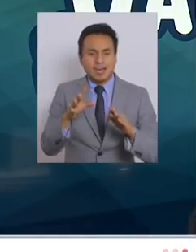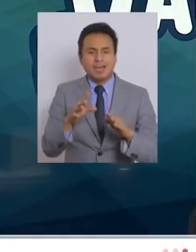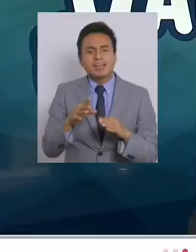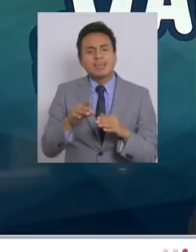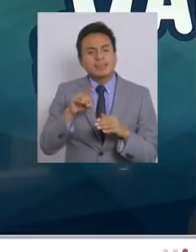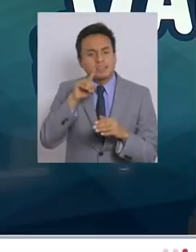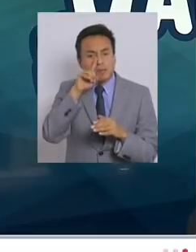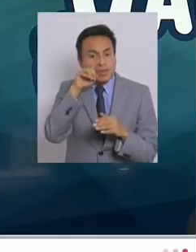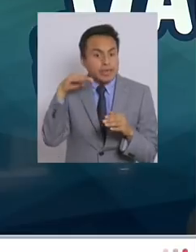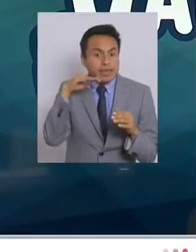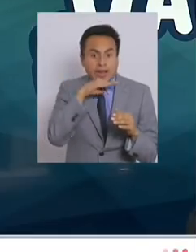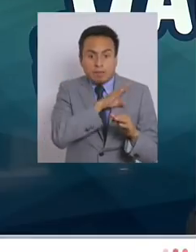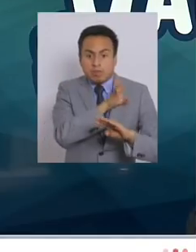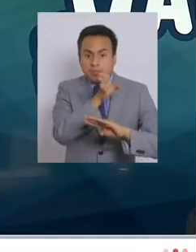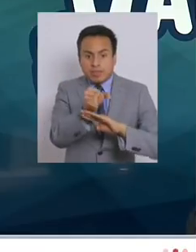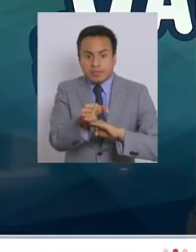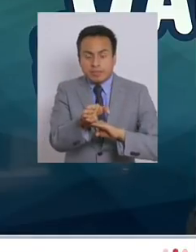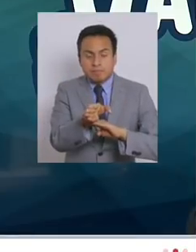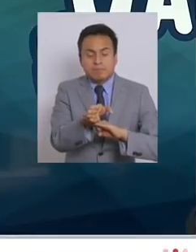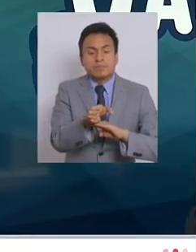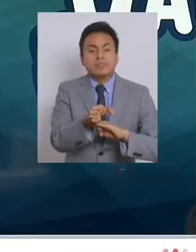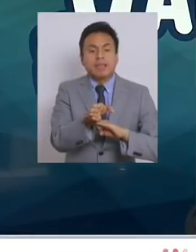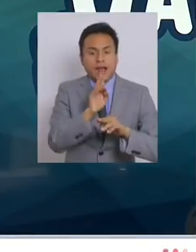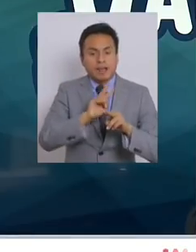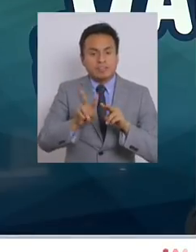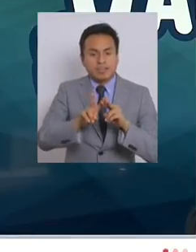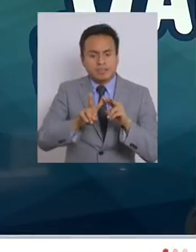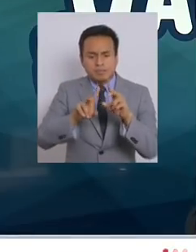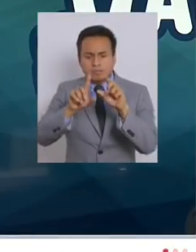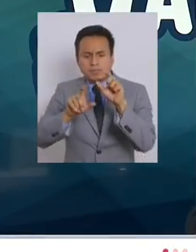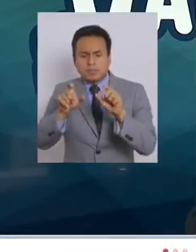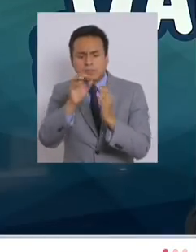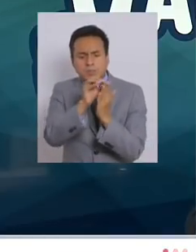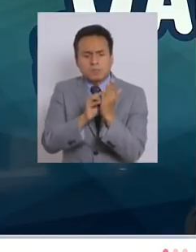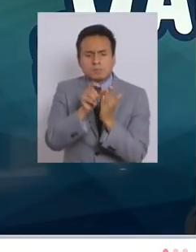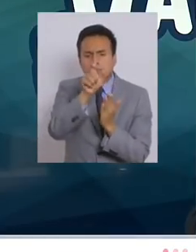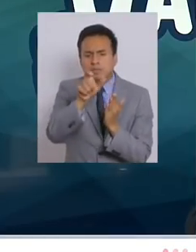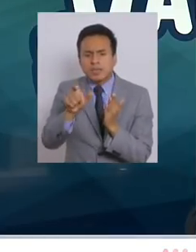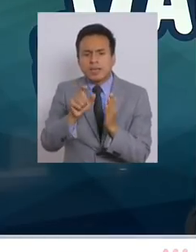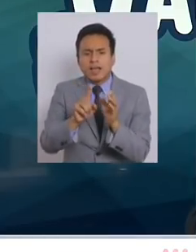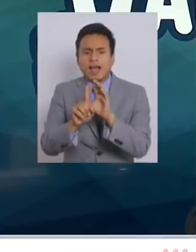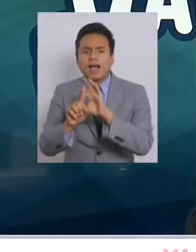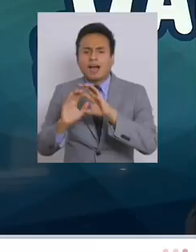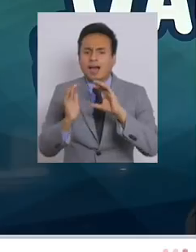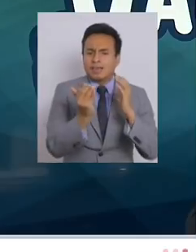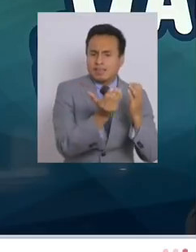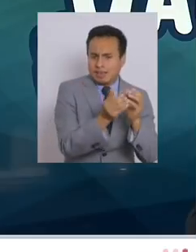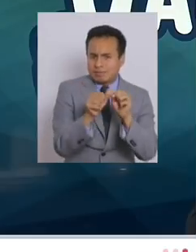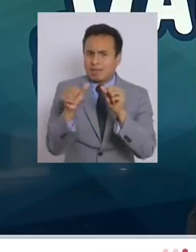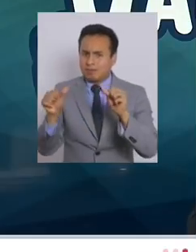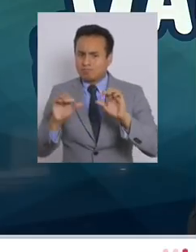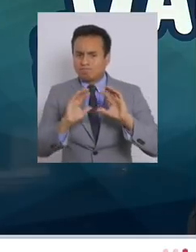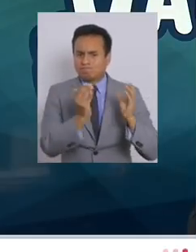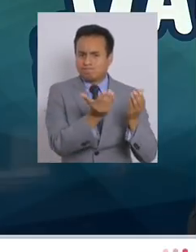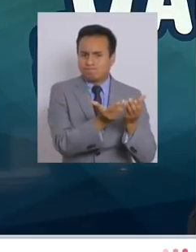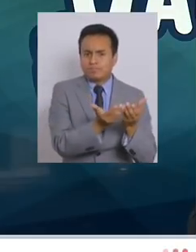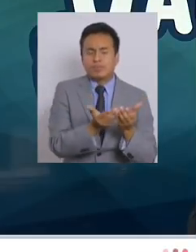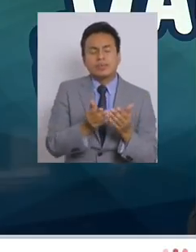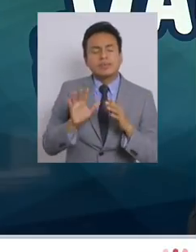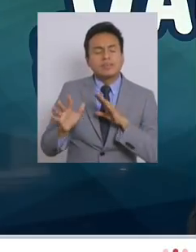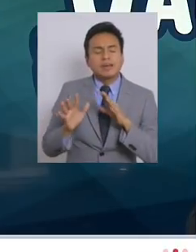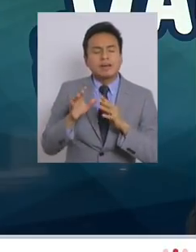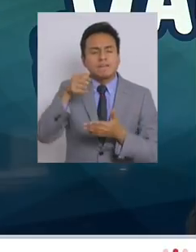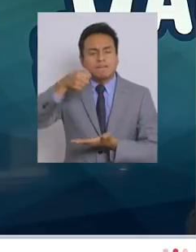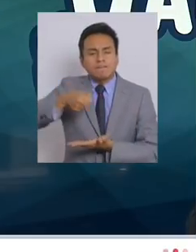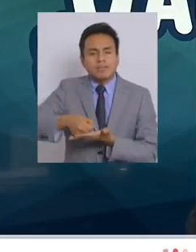poder rápidamente hacer su la trazabilidad y aislar la idea de esto es de aquí a fin a fines